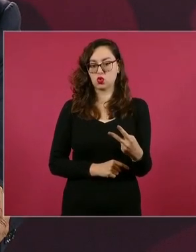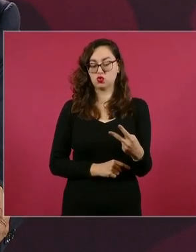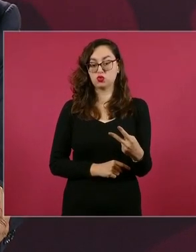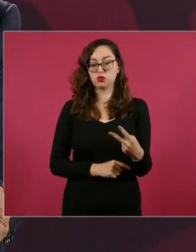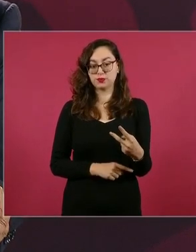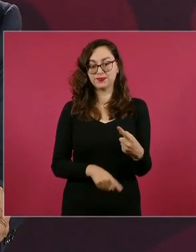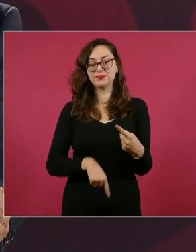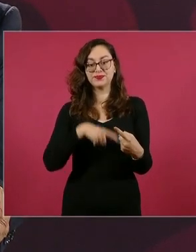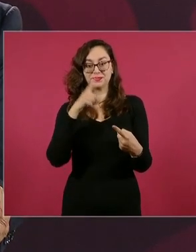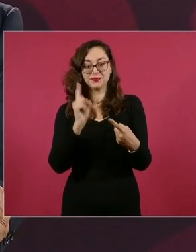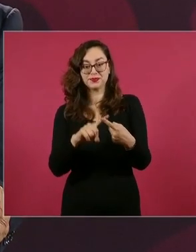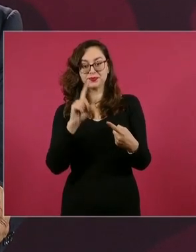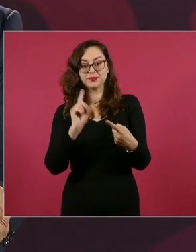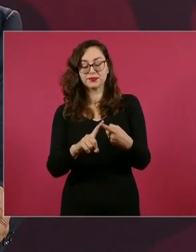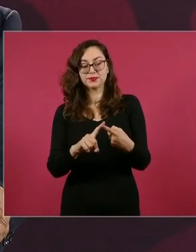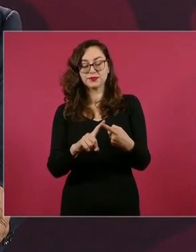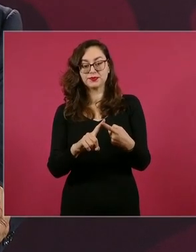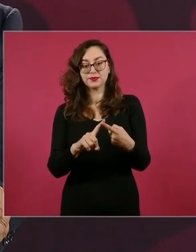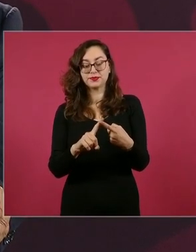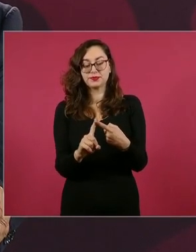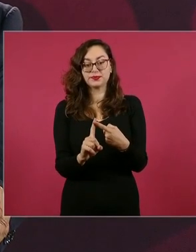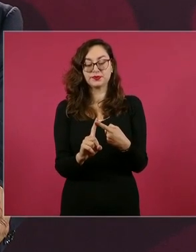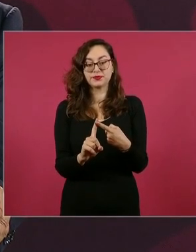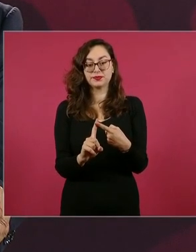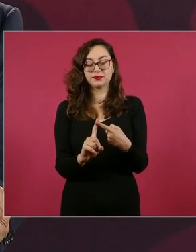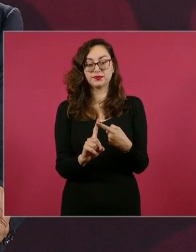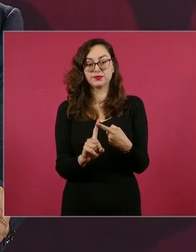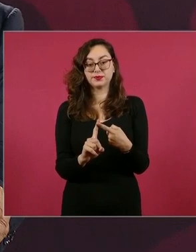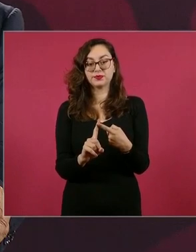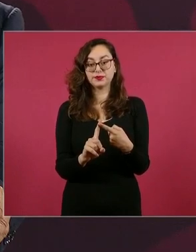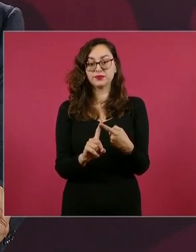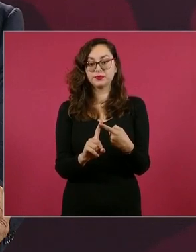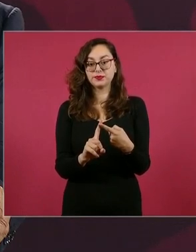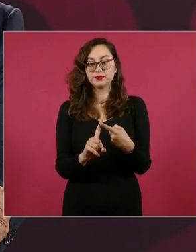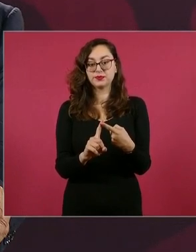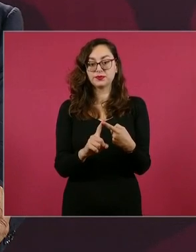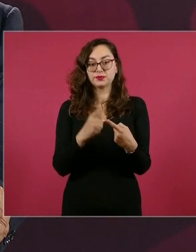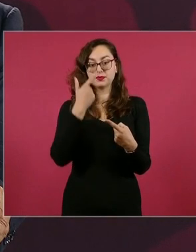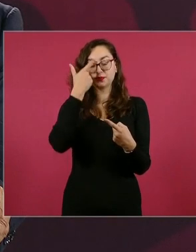medidas una voy